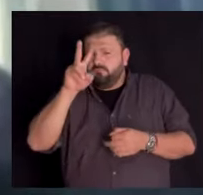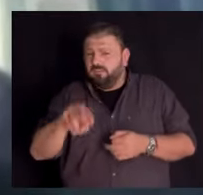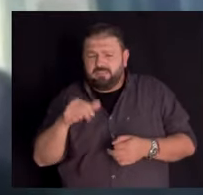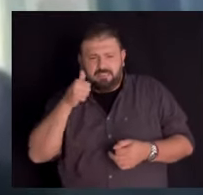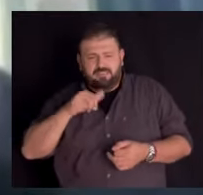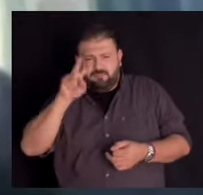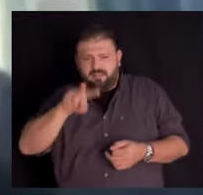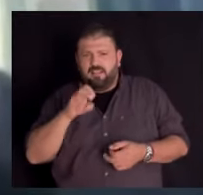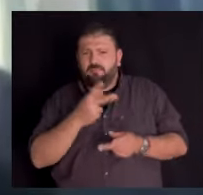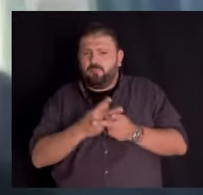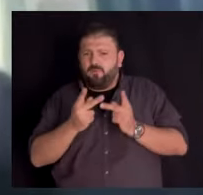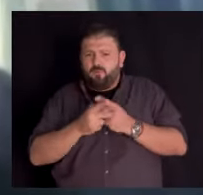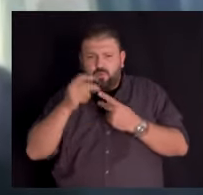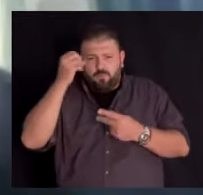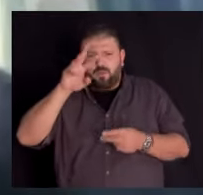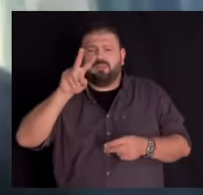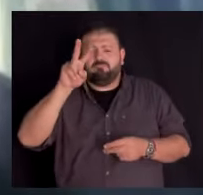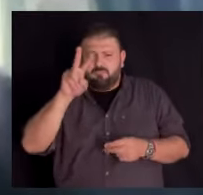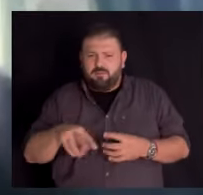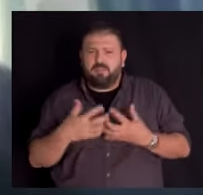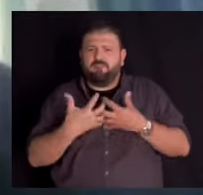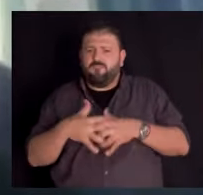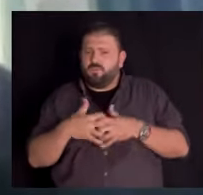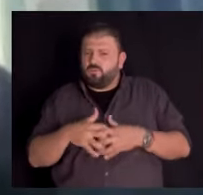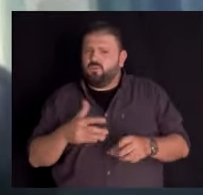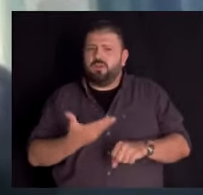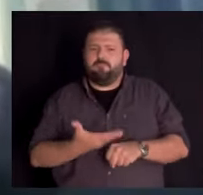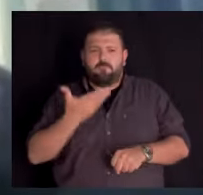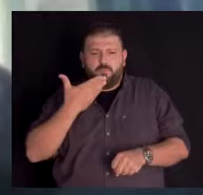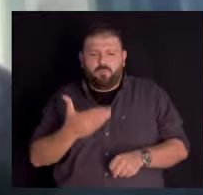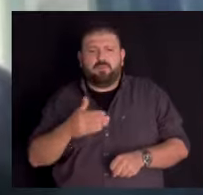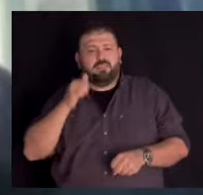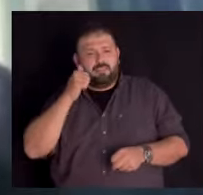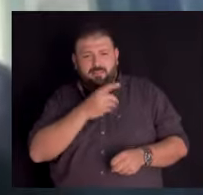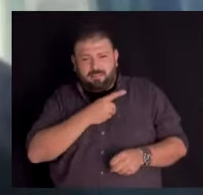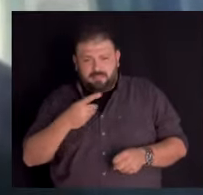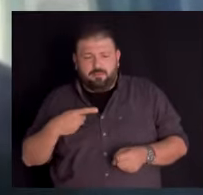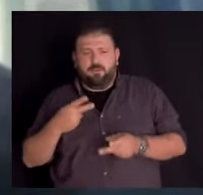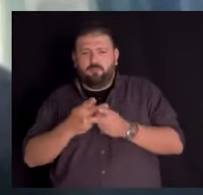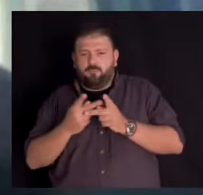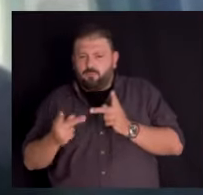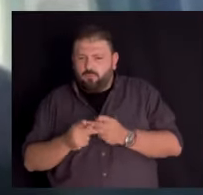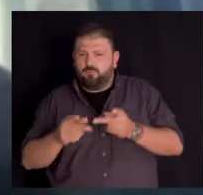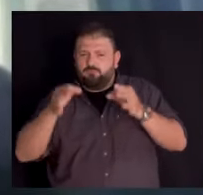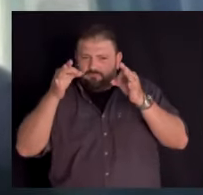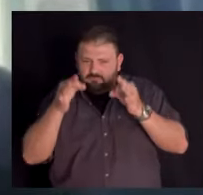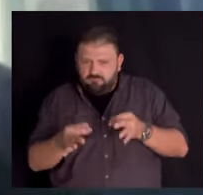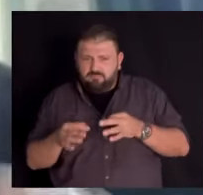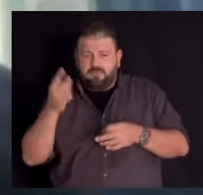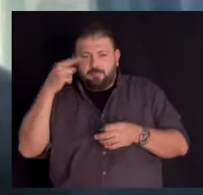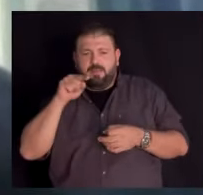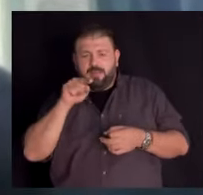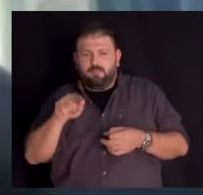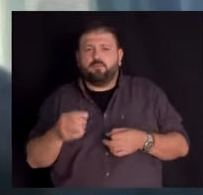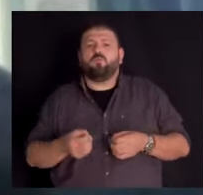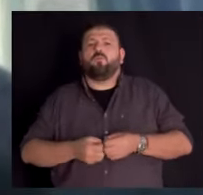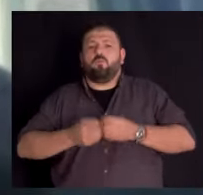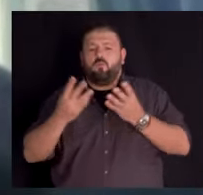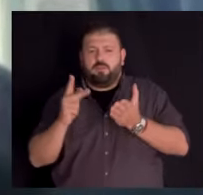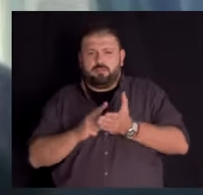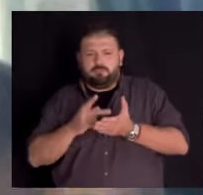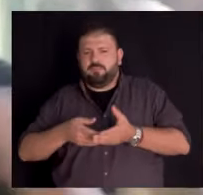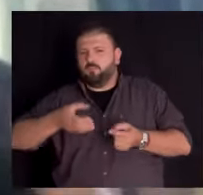funciona y funciona muy bien. Nada más tenemos que tomar los productos adecuados, las cantidades adecuadas y por el tiempo